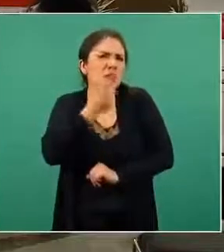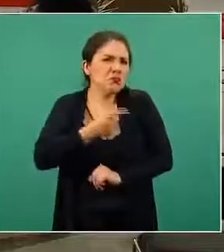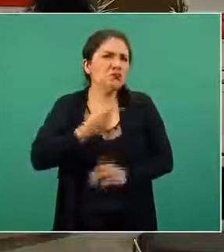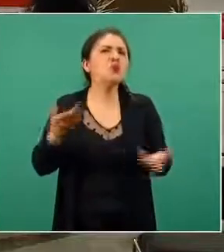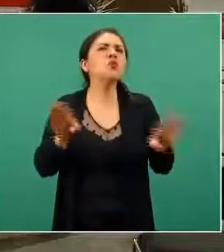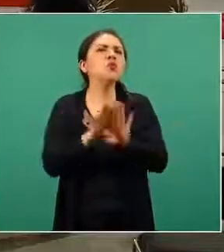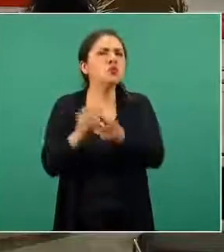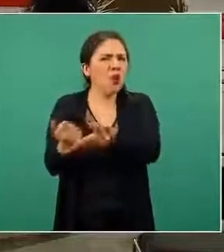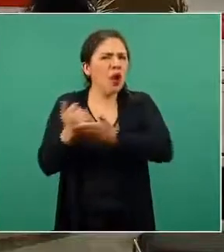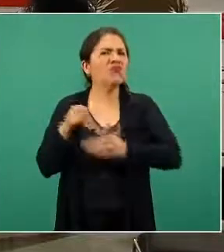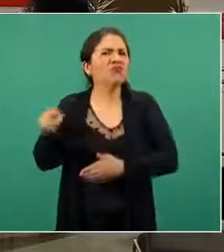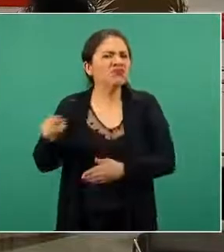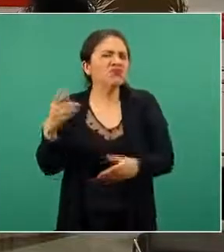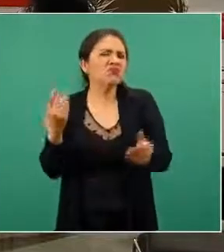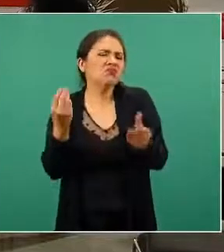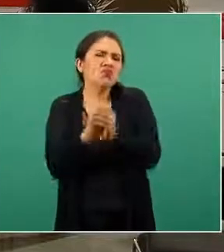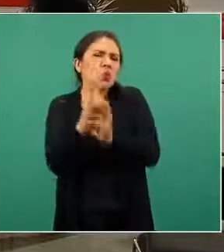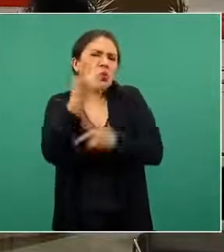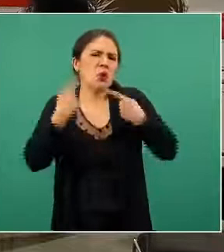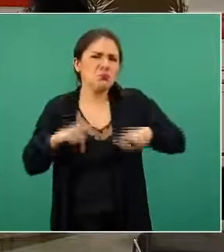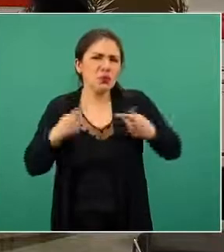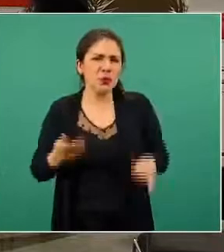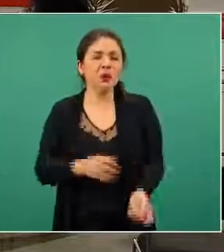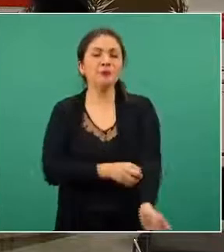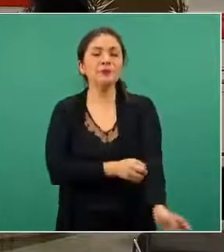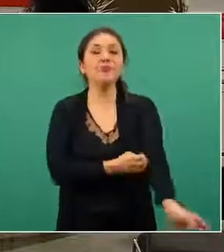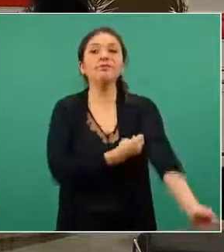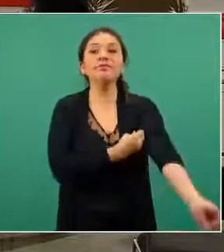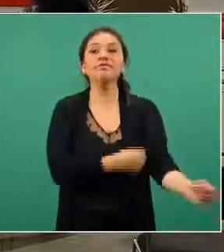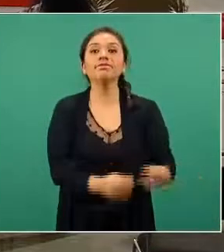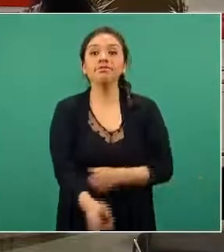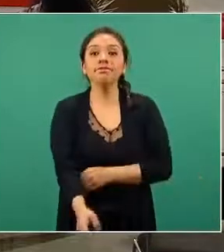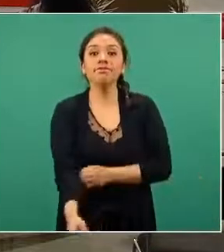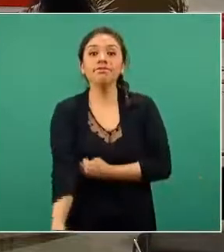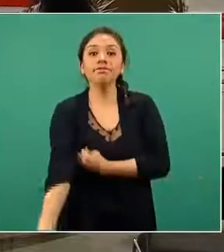puede ayudar con este caso. Gracias. Gracias. Doctora Alomía.